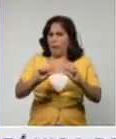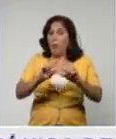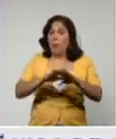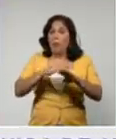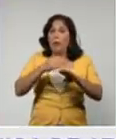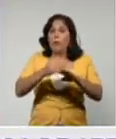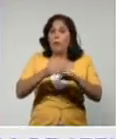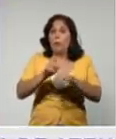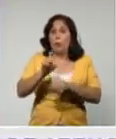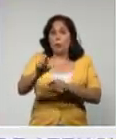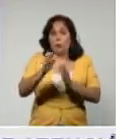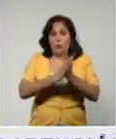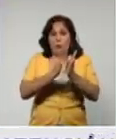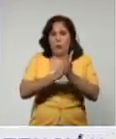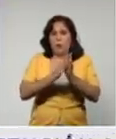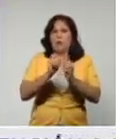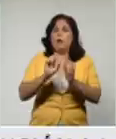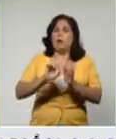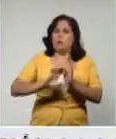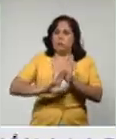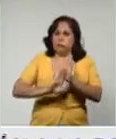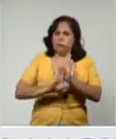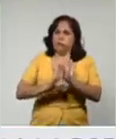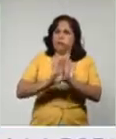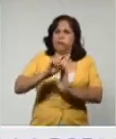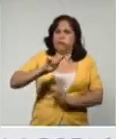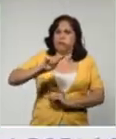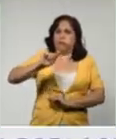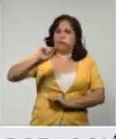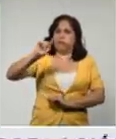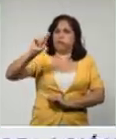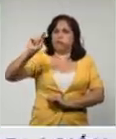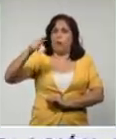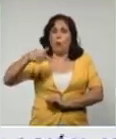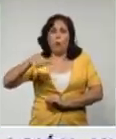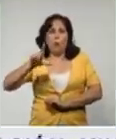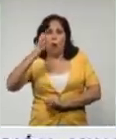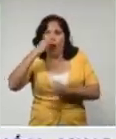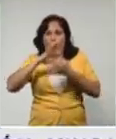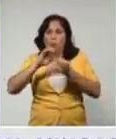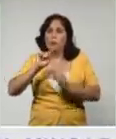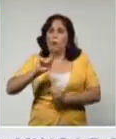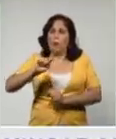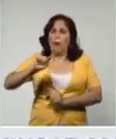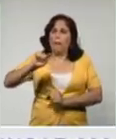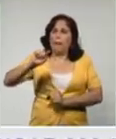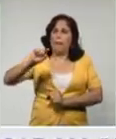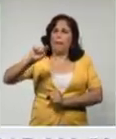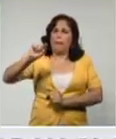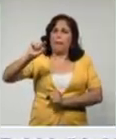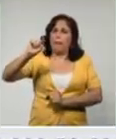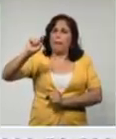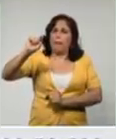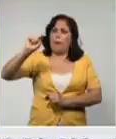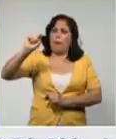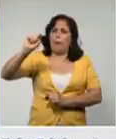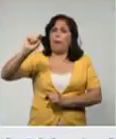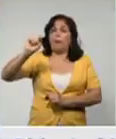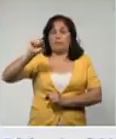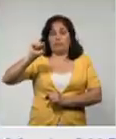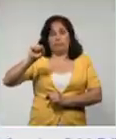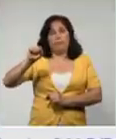los últimos días de julio y lo que va de agosto se ha mantenido con una curva que